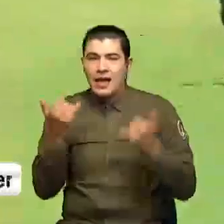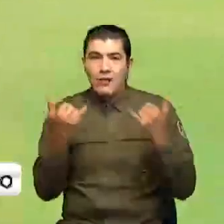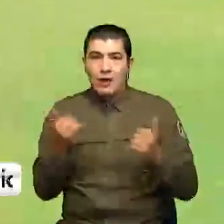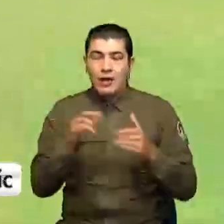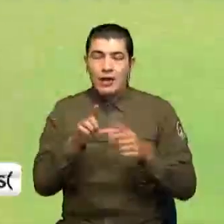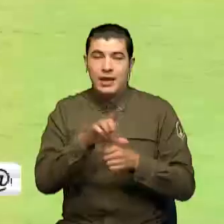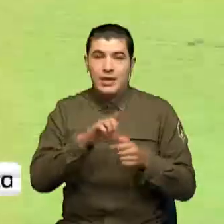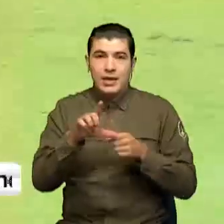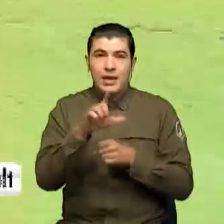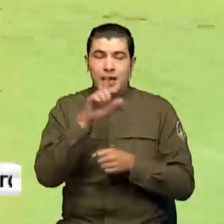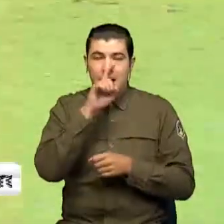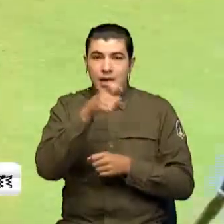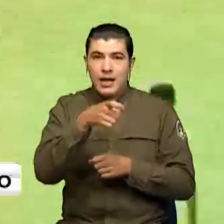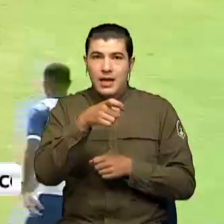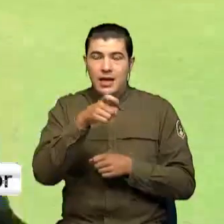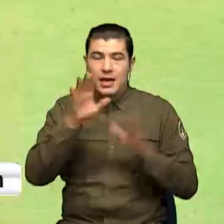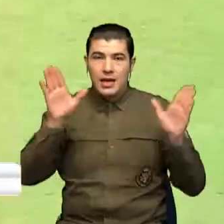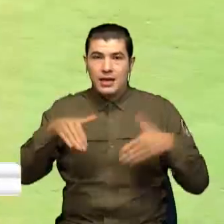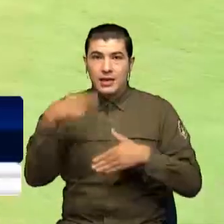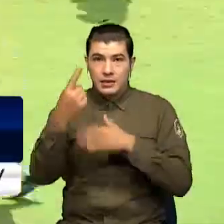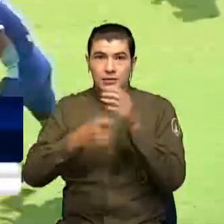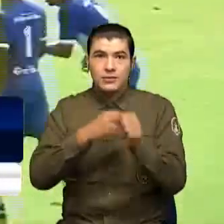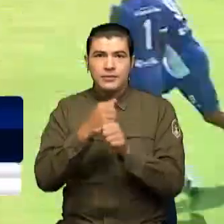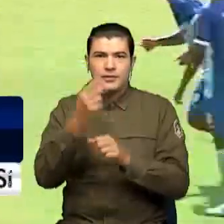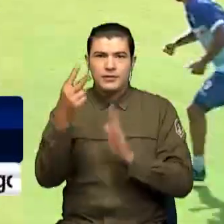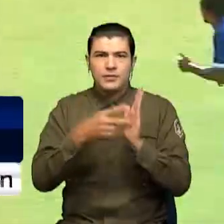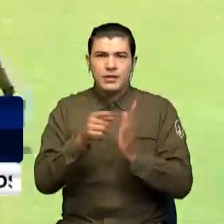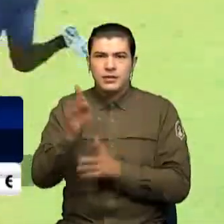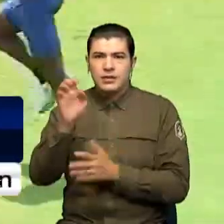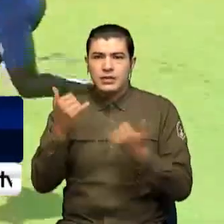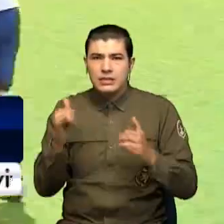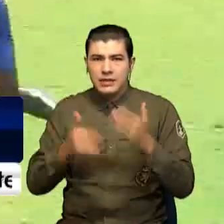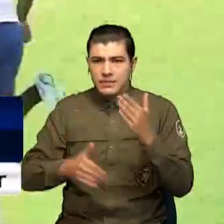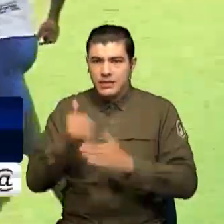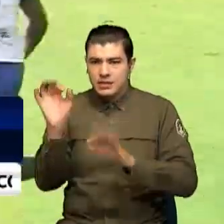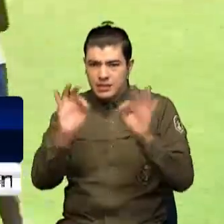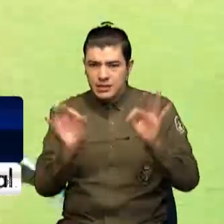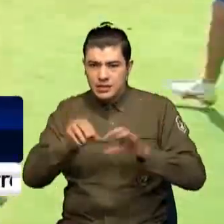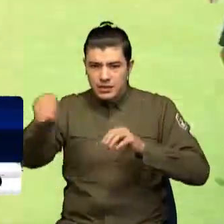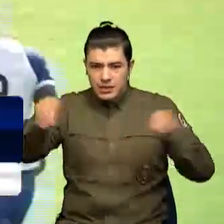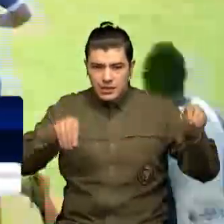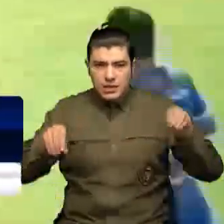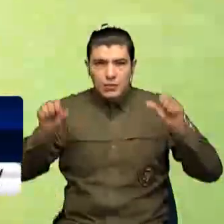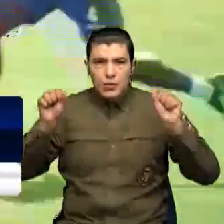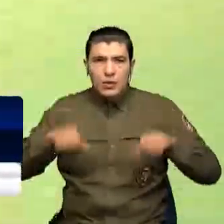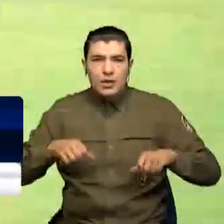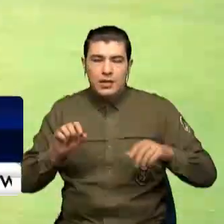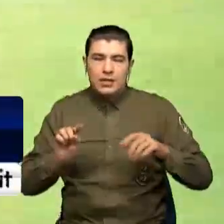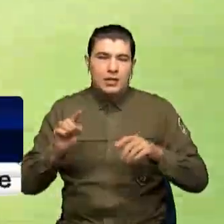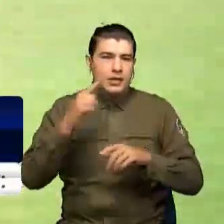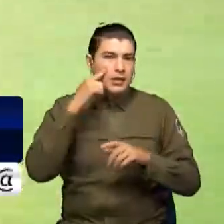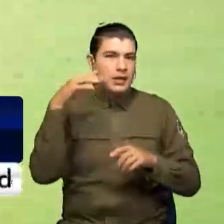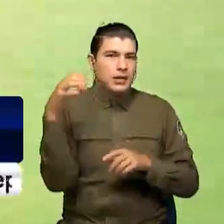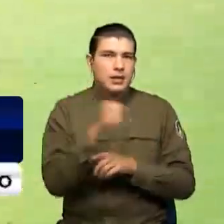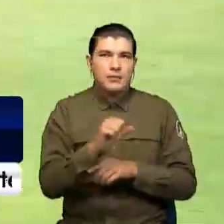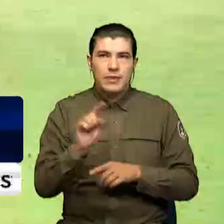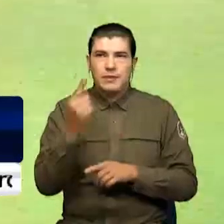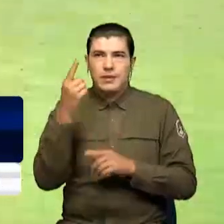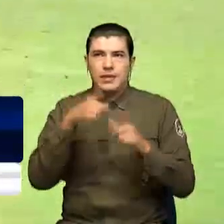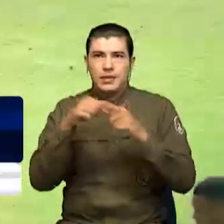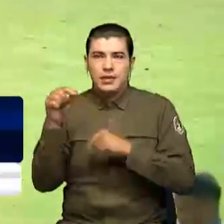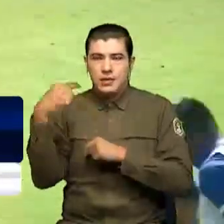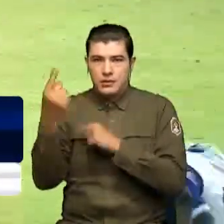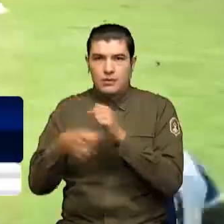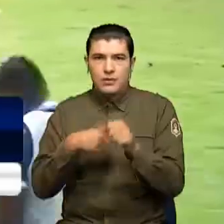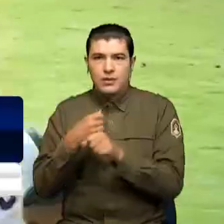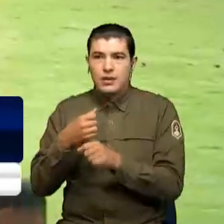la liga águila 2019 y desde ya empiezan los movimientos en el cuadro de leopardo para conseguir la primera estrella el próximo año con la